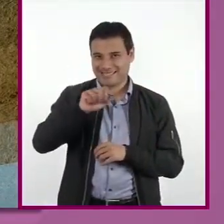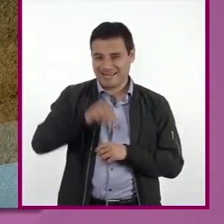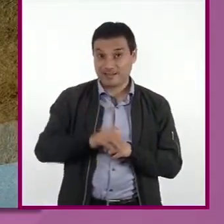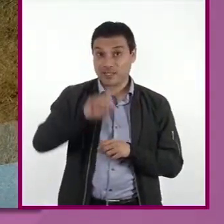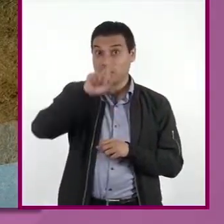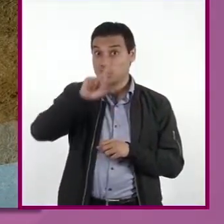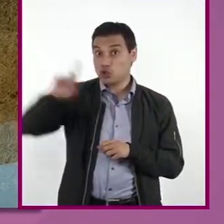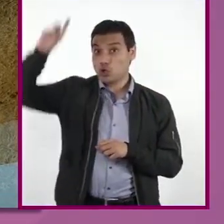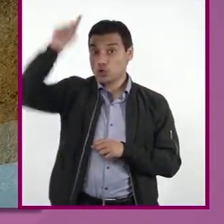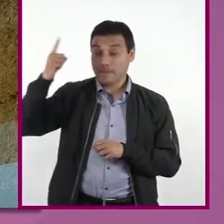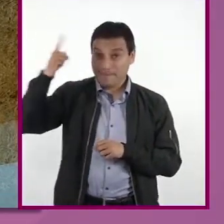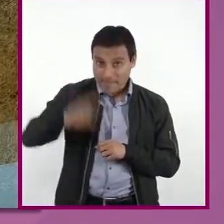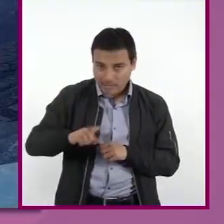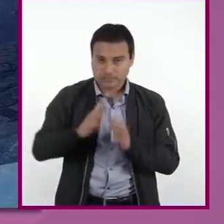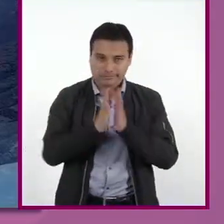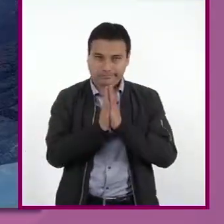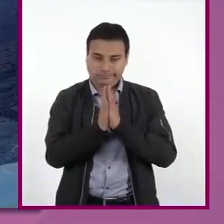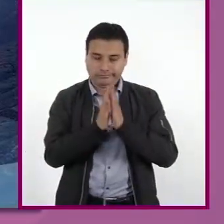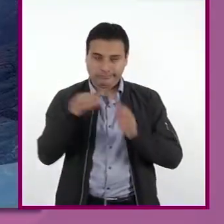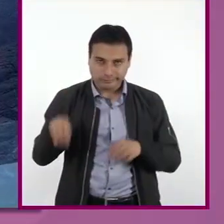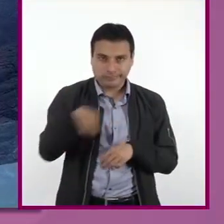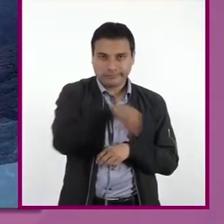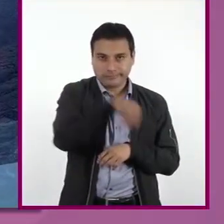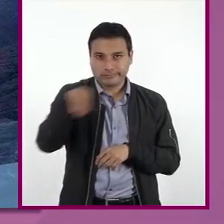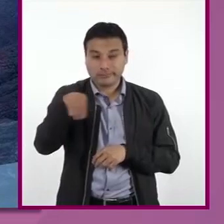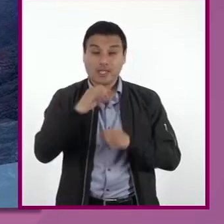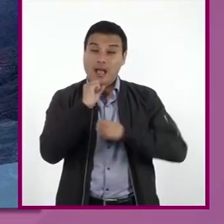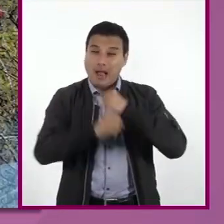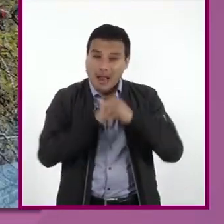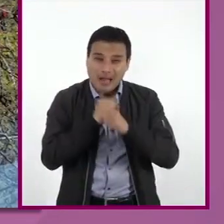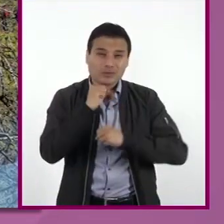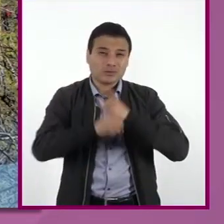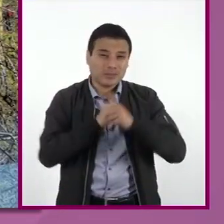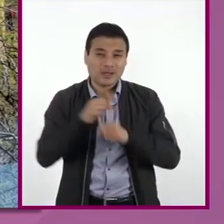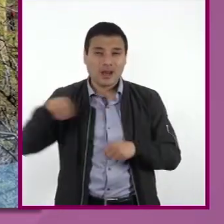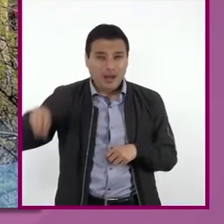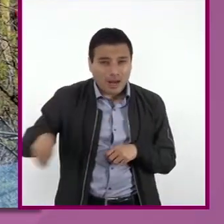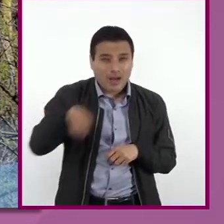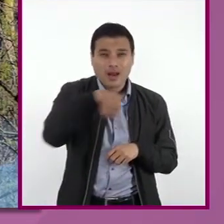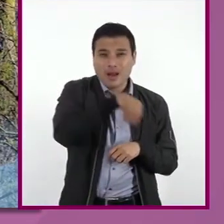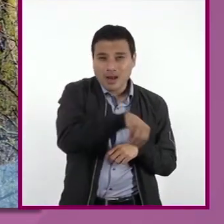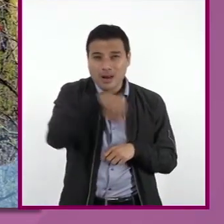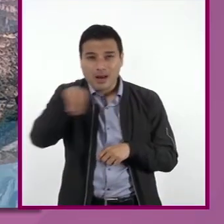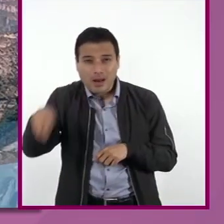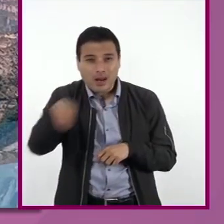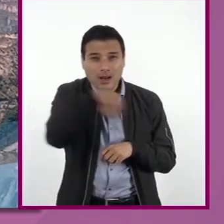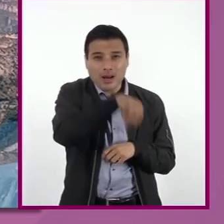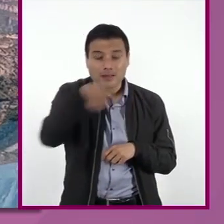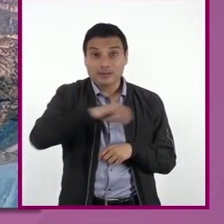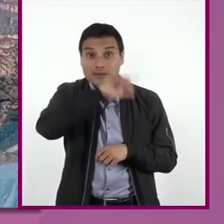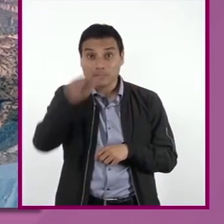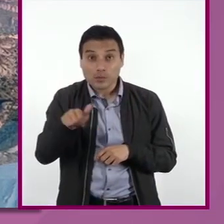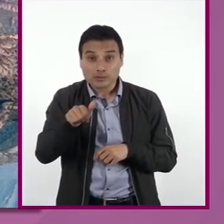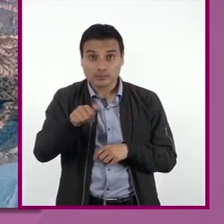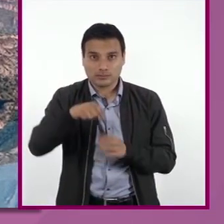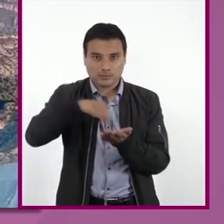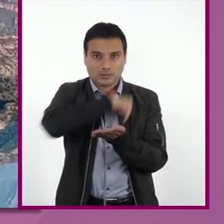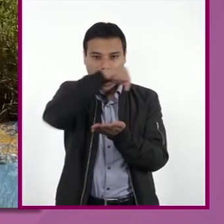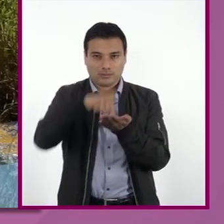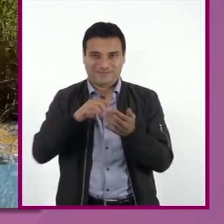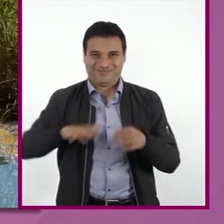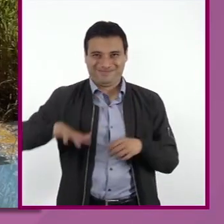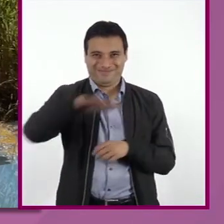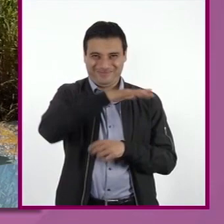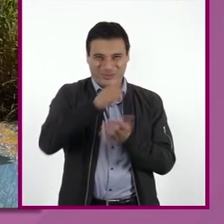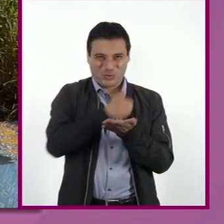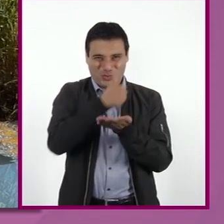dios Huitzilopochtli. Y después de mucho, pero mucho tiempo, se asentaron en lo que hoy conocemos como